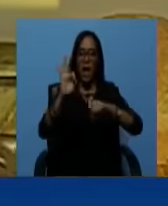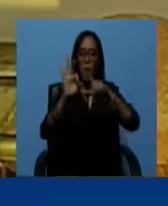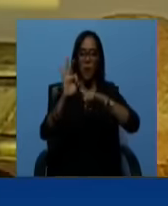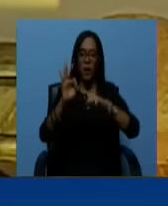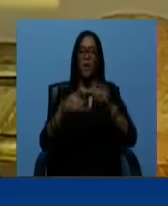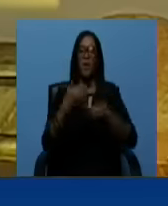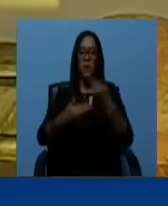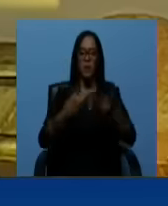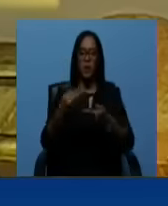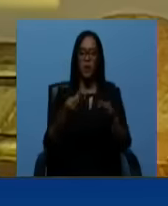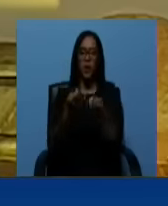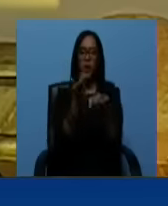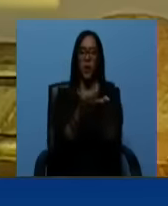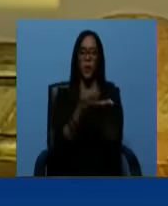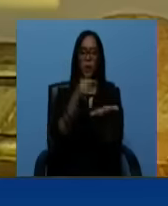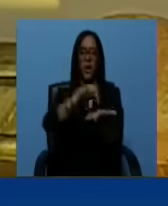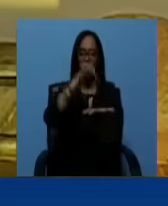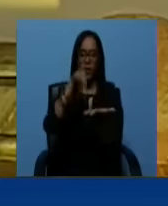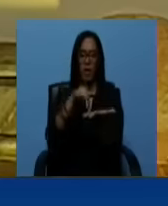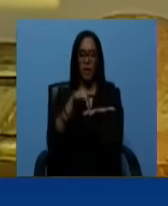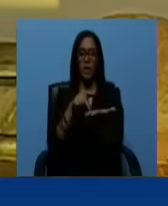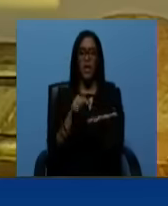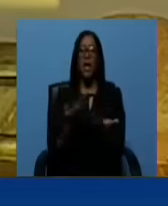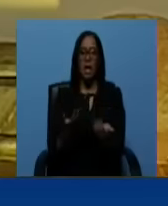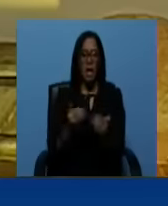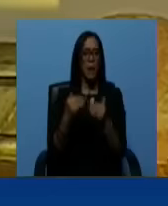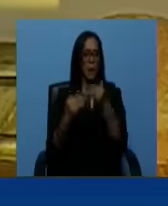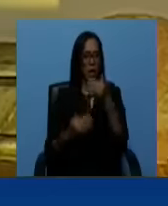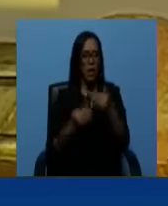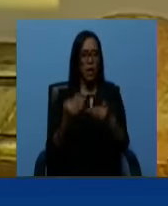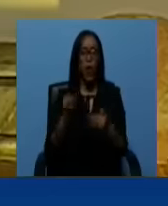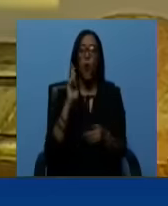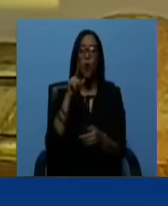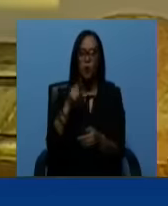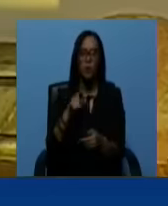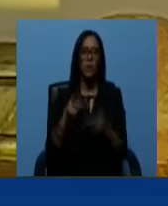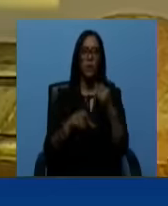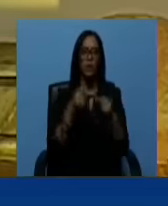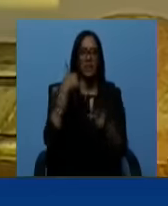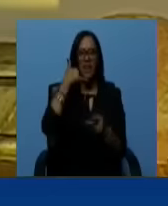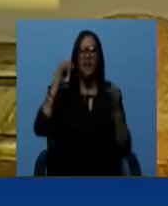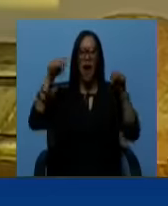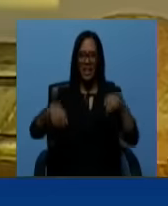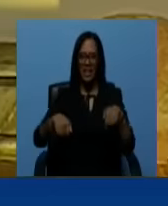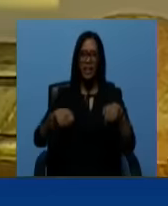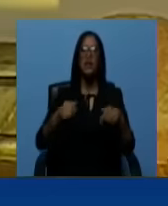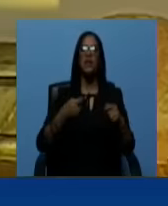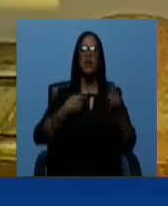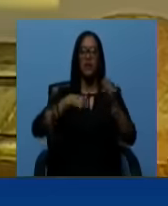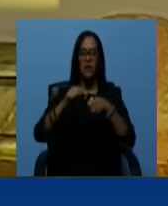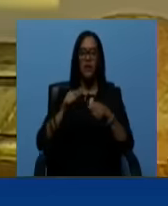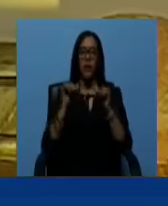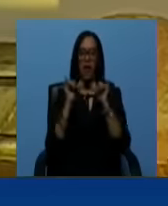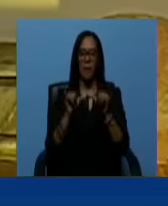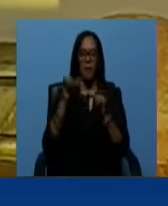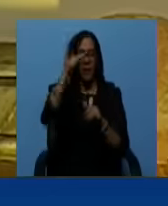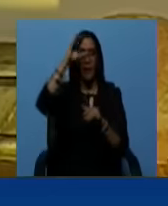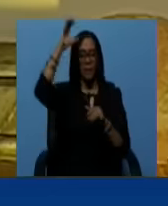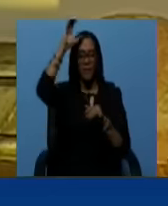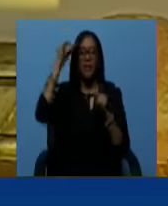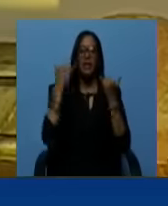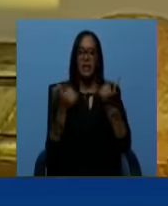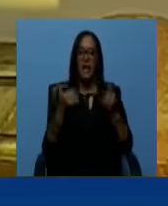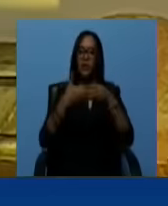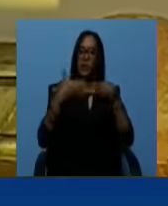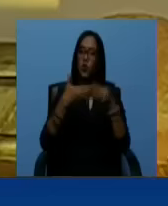nacional. En la medida que usted produce el teléfono aquí y se vende con la misma calidad, ya esos dolaritos